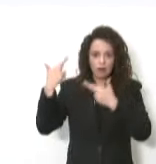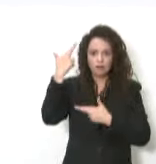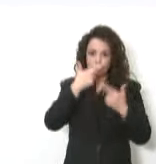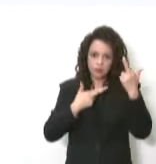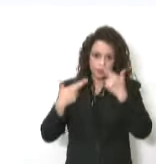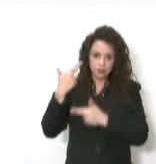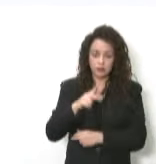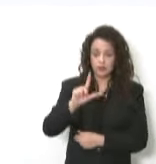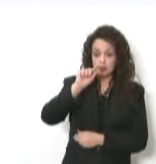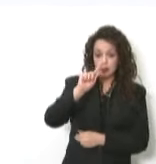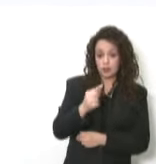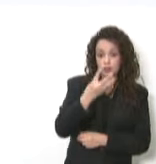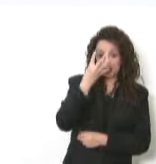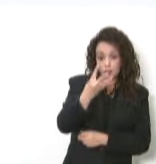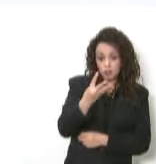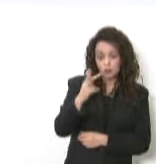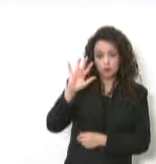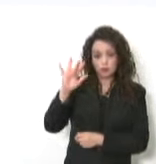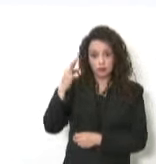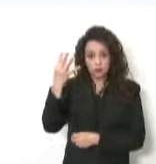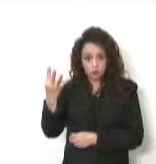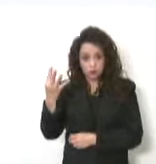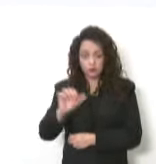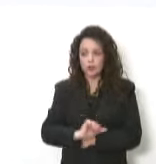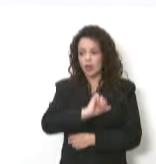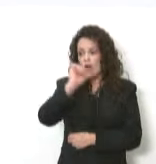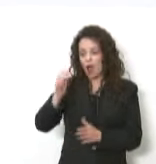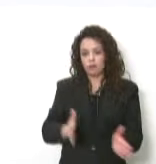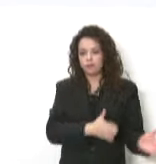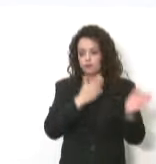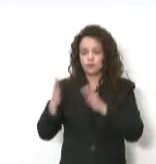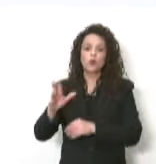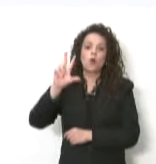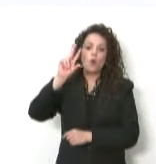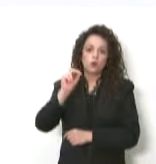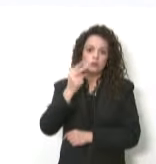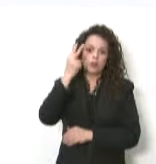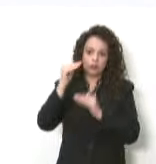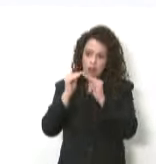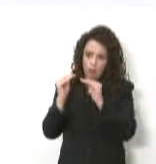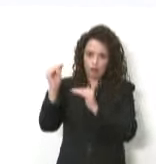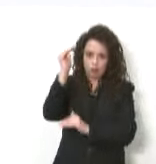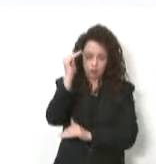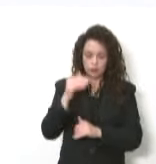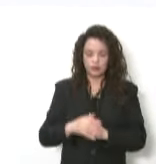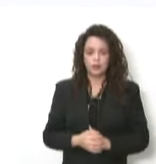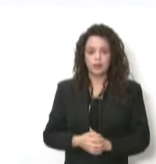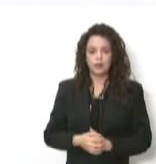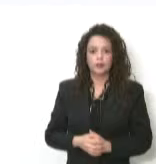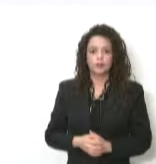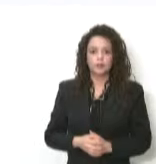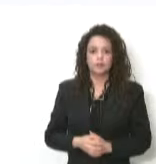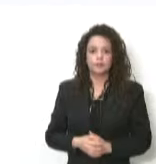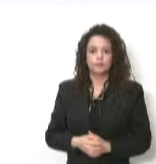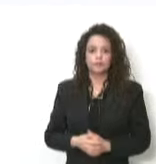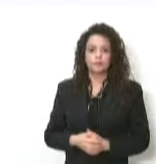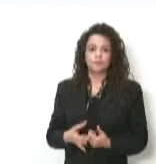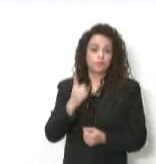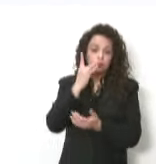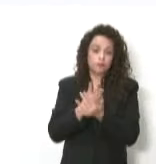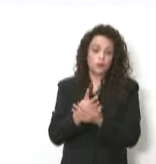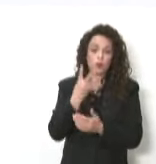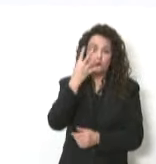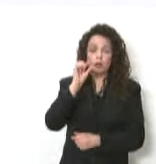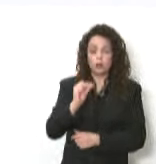de 74.54 a 81.64. Hay que decir que solamente el 4.1,